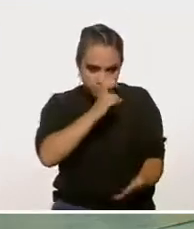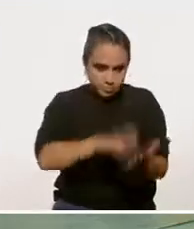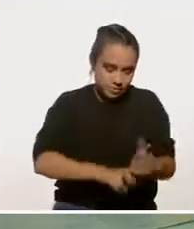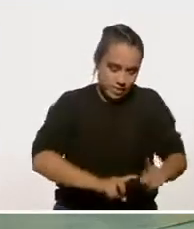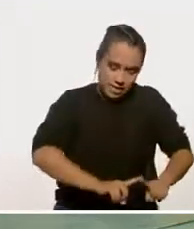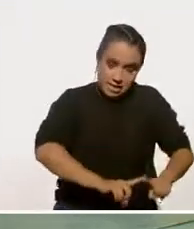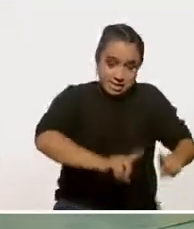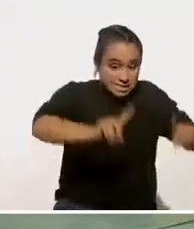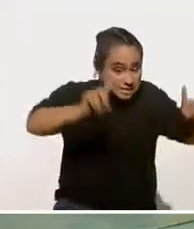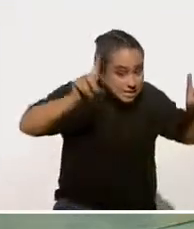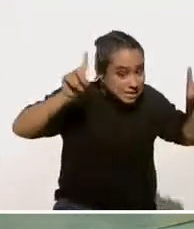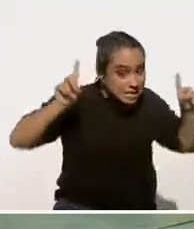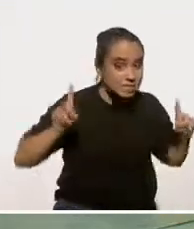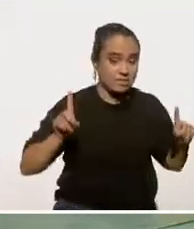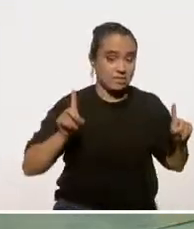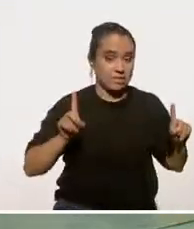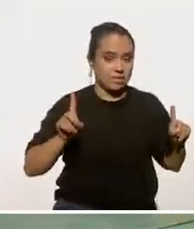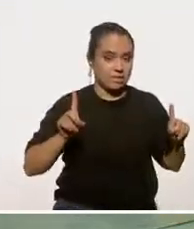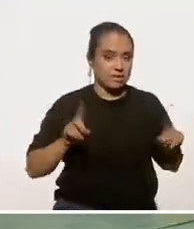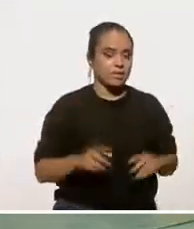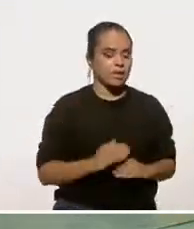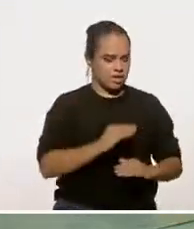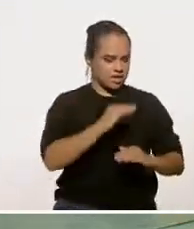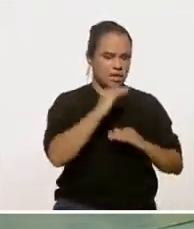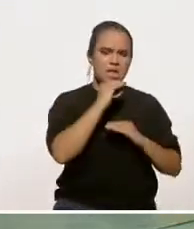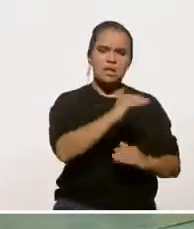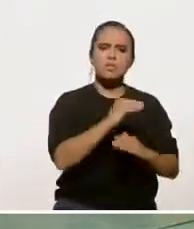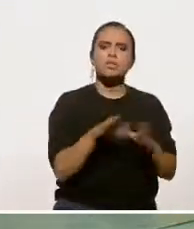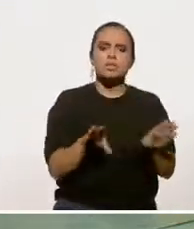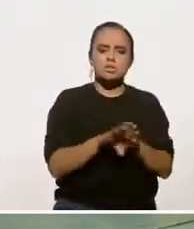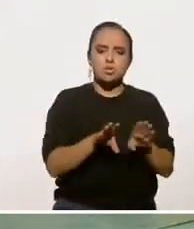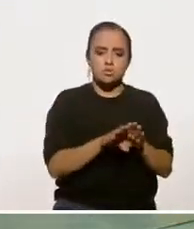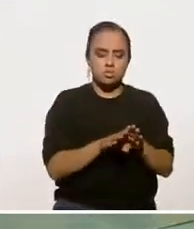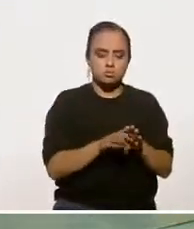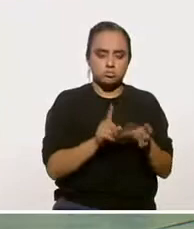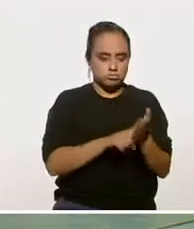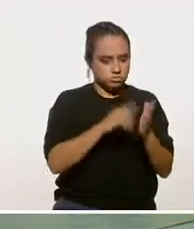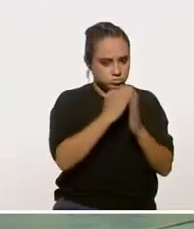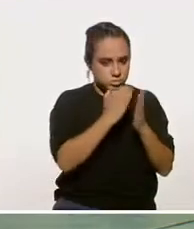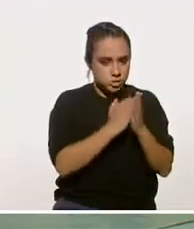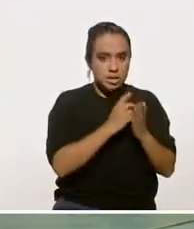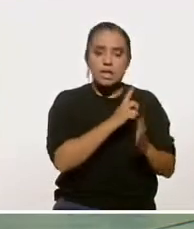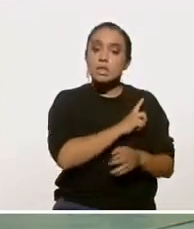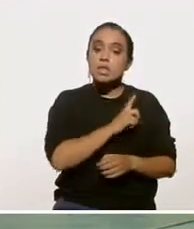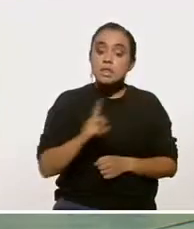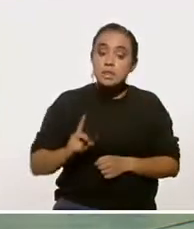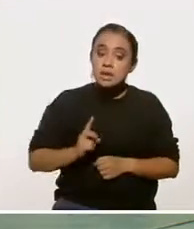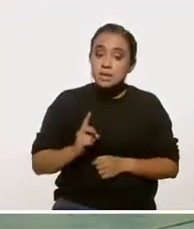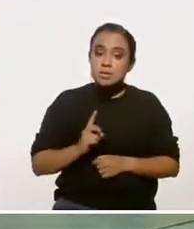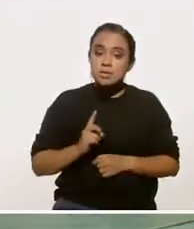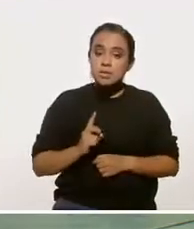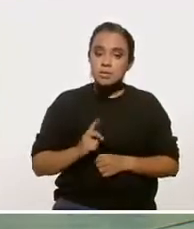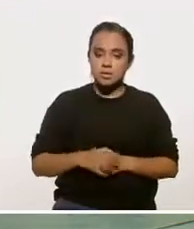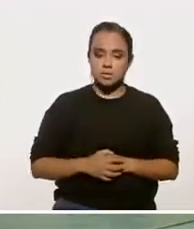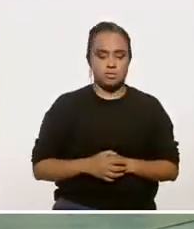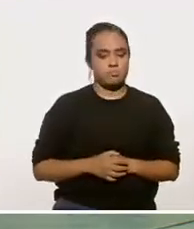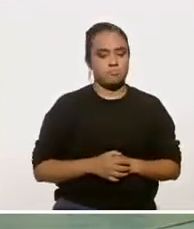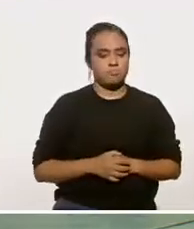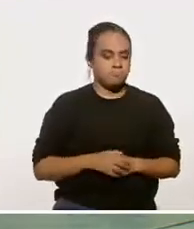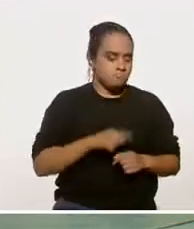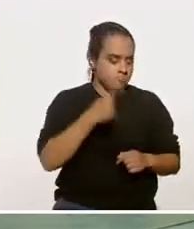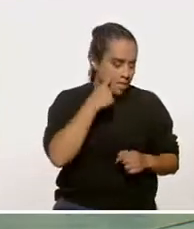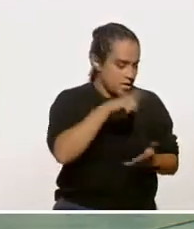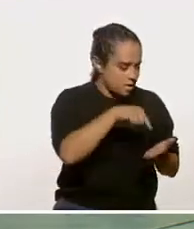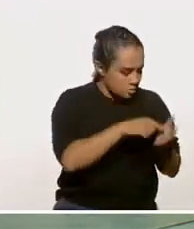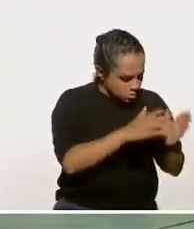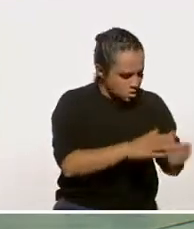cosas totalmente distintas. Los límites también es a partir de la estructura. Brindar un lugar donde se pueda jugar,